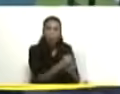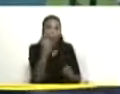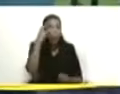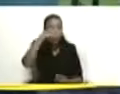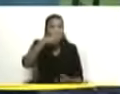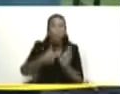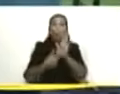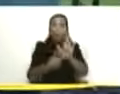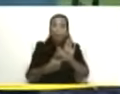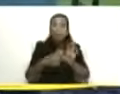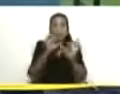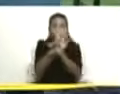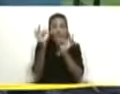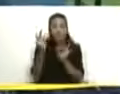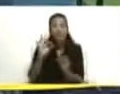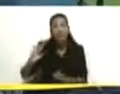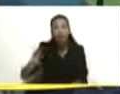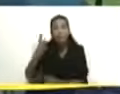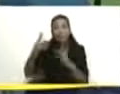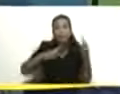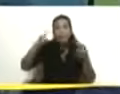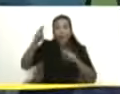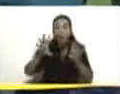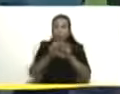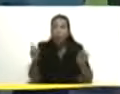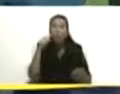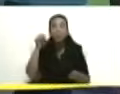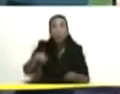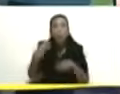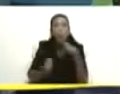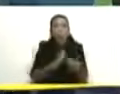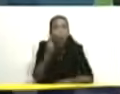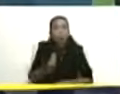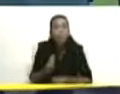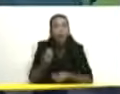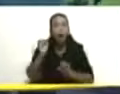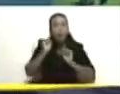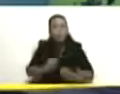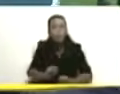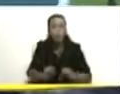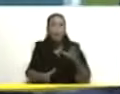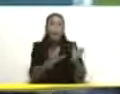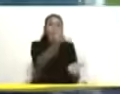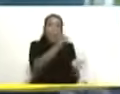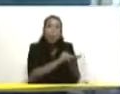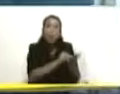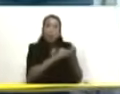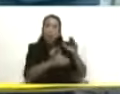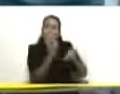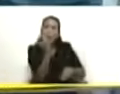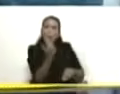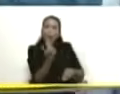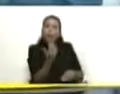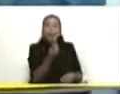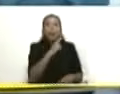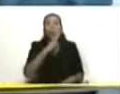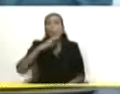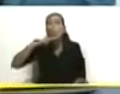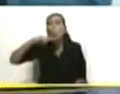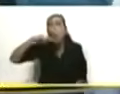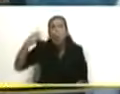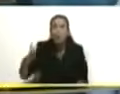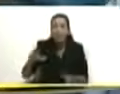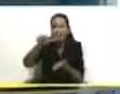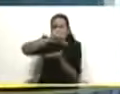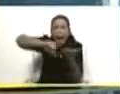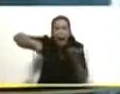estamos mostrando en esta feria, en ese proceso educativo, cómo vamos a vencer modelos como fuentes de azúcar, fuentes de